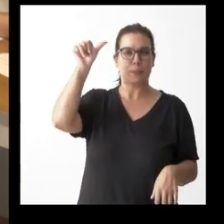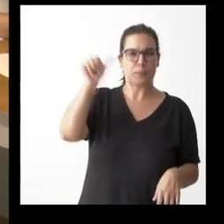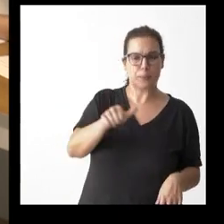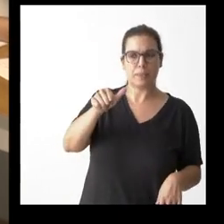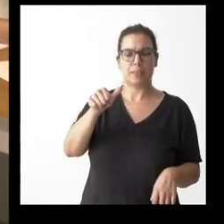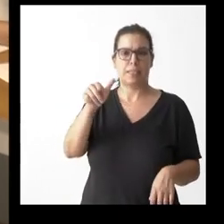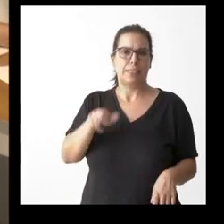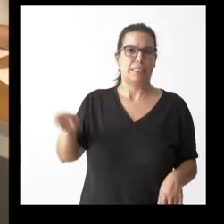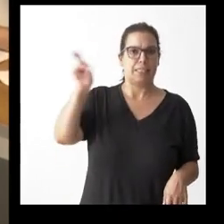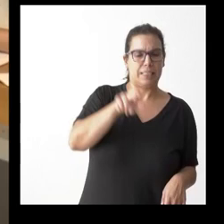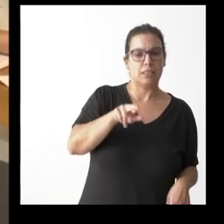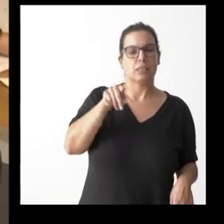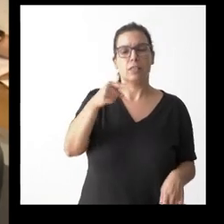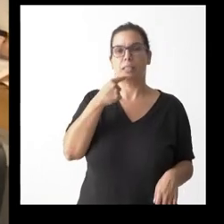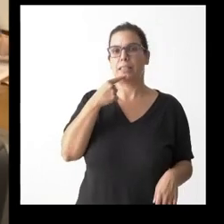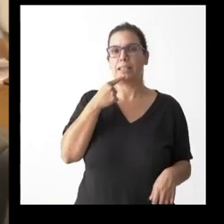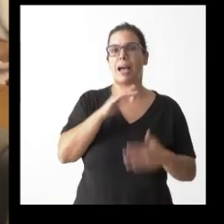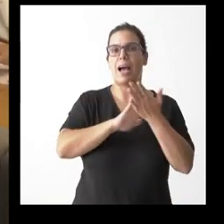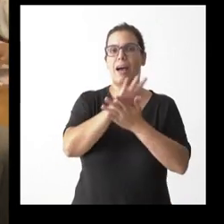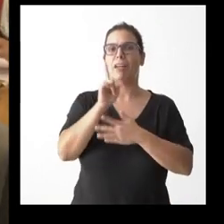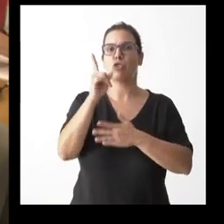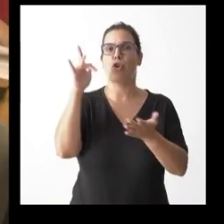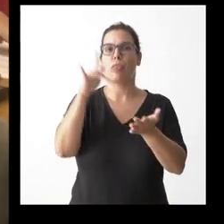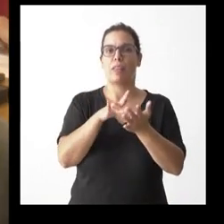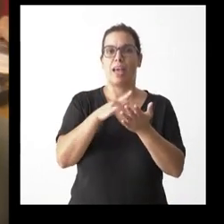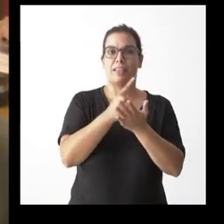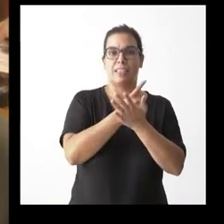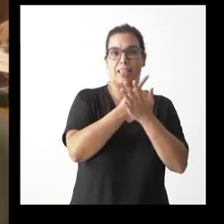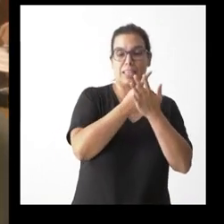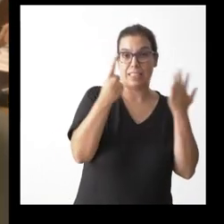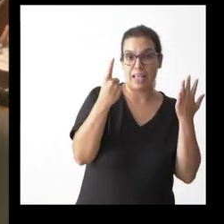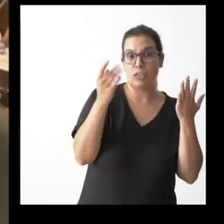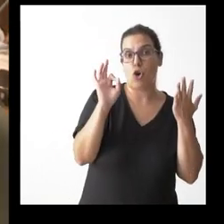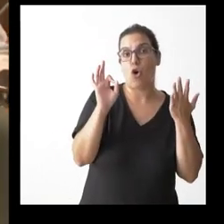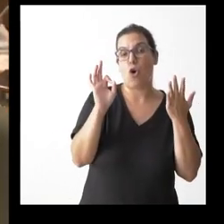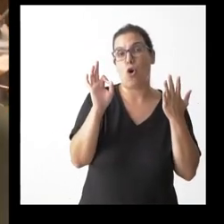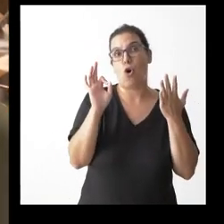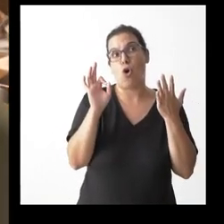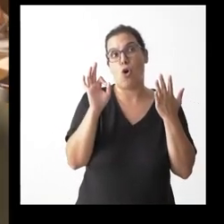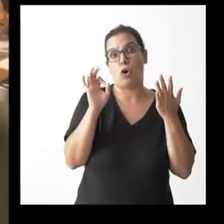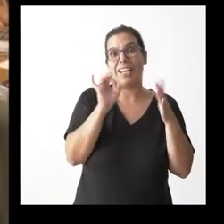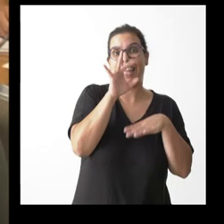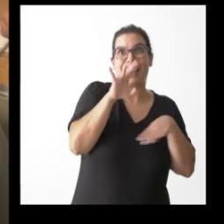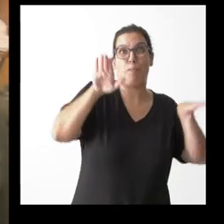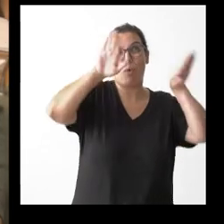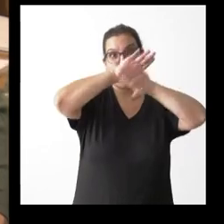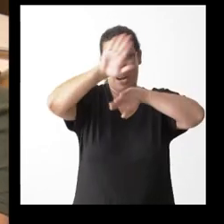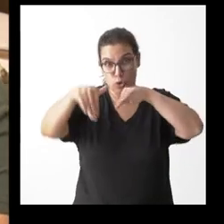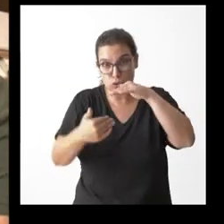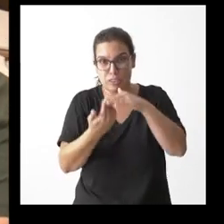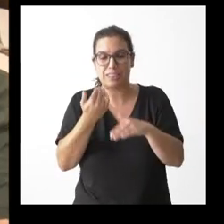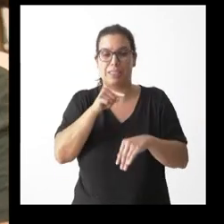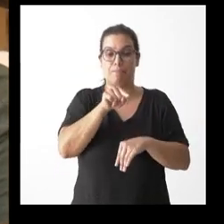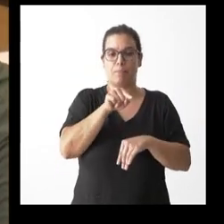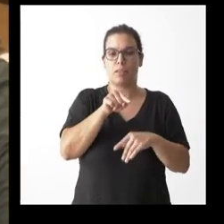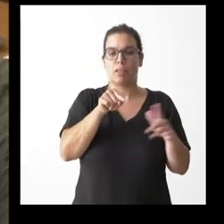se especifica más allá de los días 16 o de la madrugada de ese día 15, si se quiere entender ver en ese aspecto. Lo que